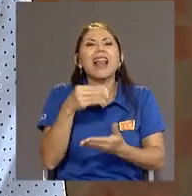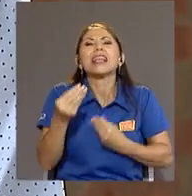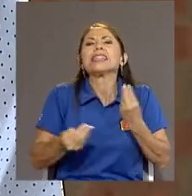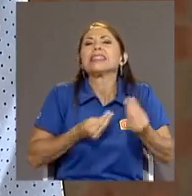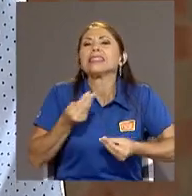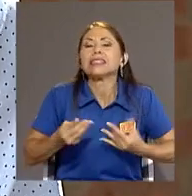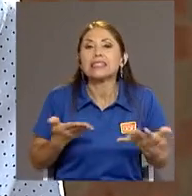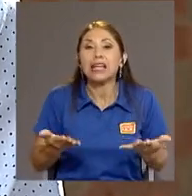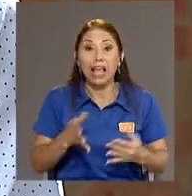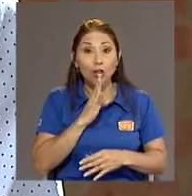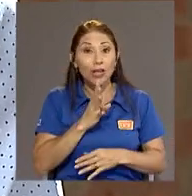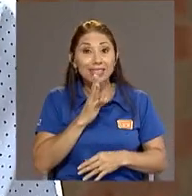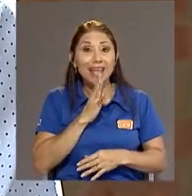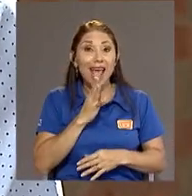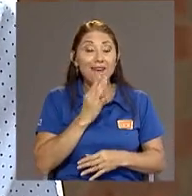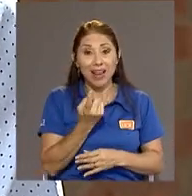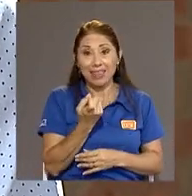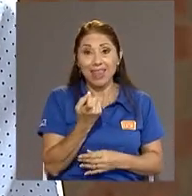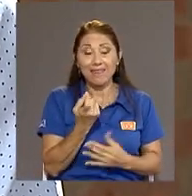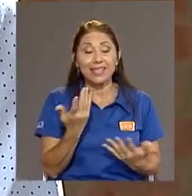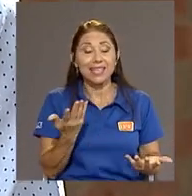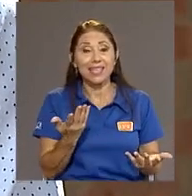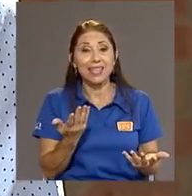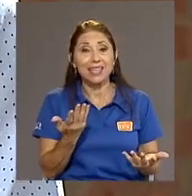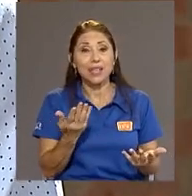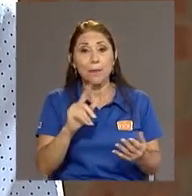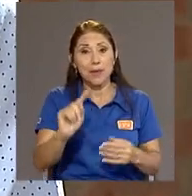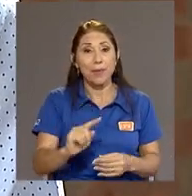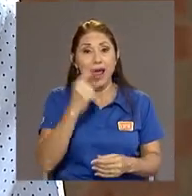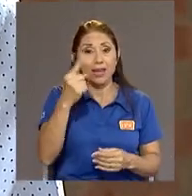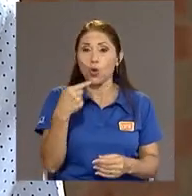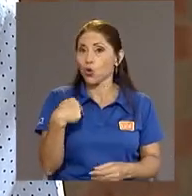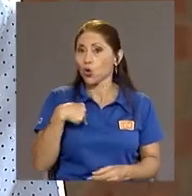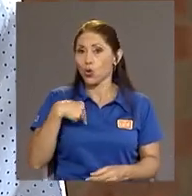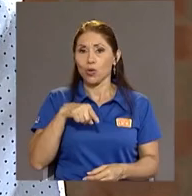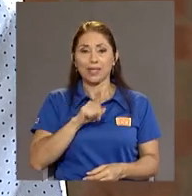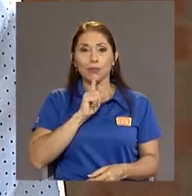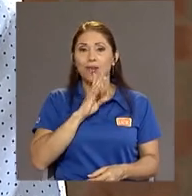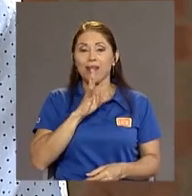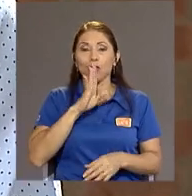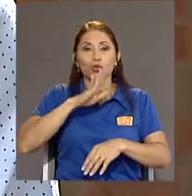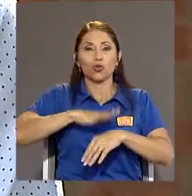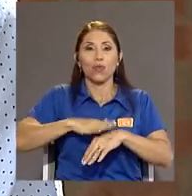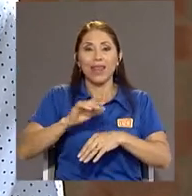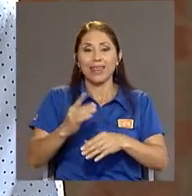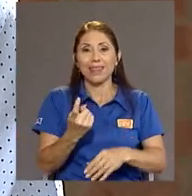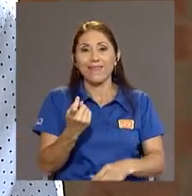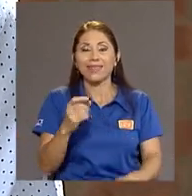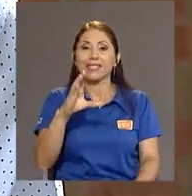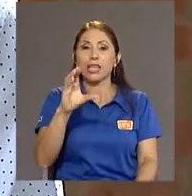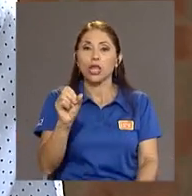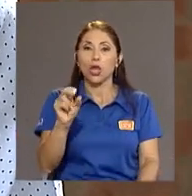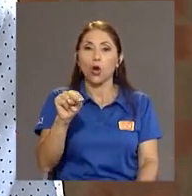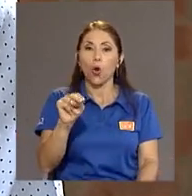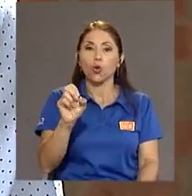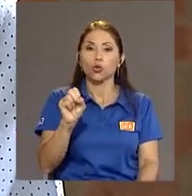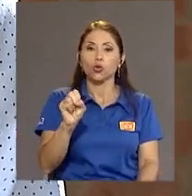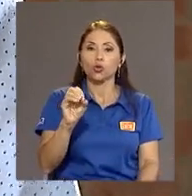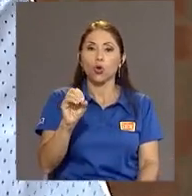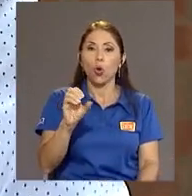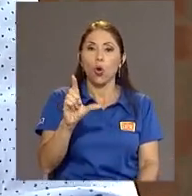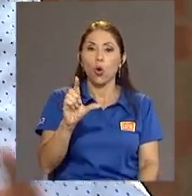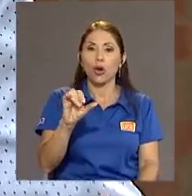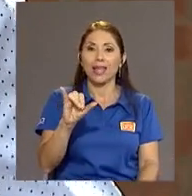habla del superávit, el déficit primario. No estamos hablando de déficit consolidado, porque si empezamos a hablar del déficit consolidado, ¿verdad?,